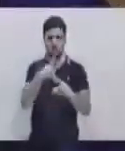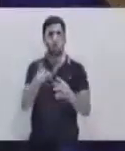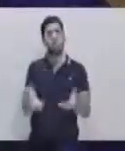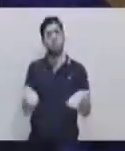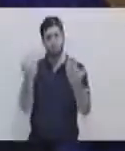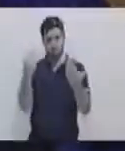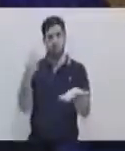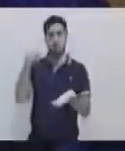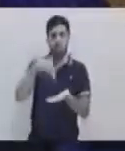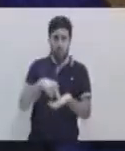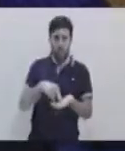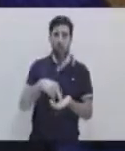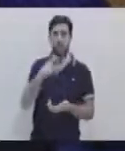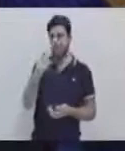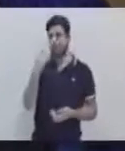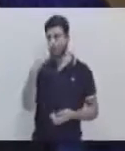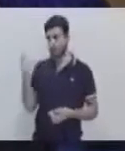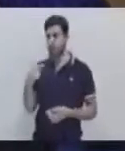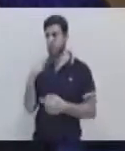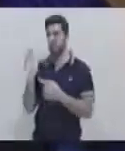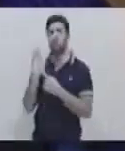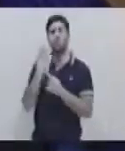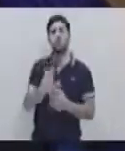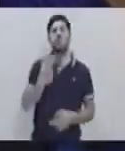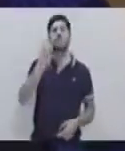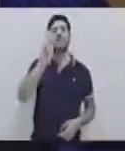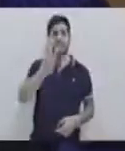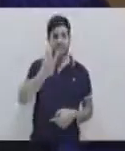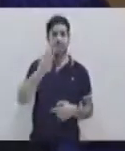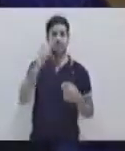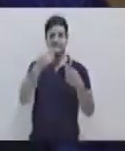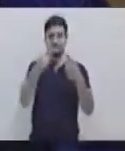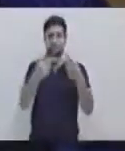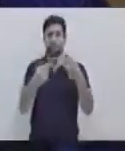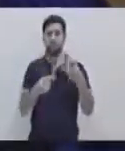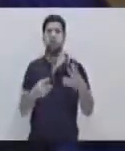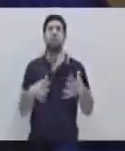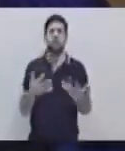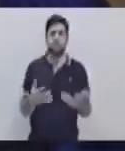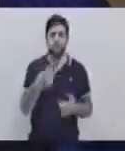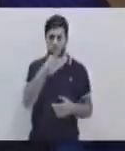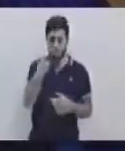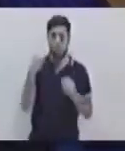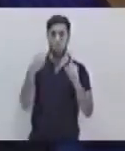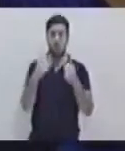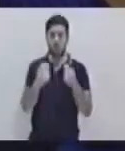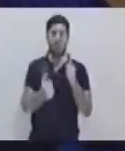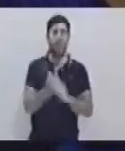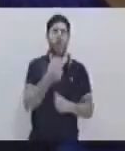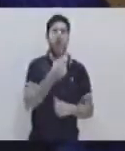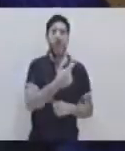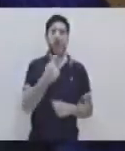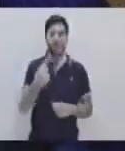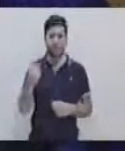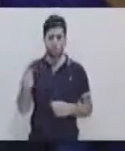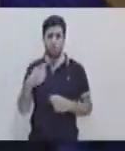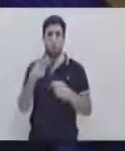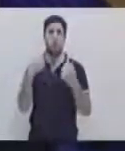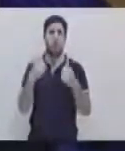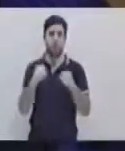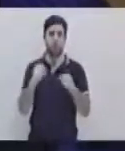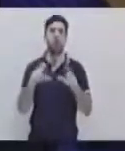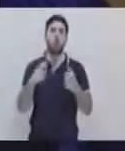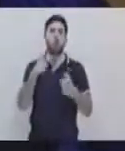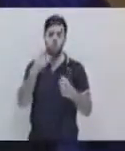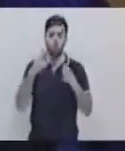jugar. Te voy a mostrar tres acciones y tú debes representar cada acción